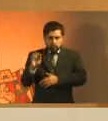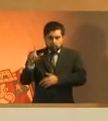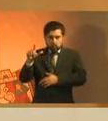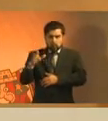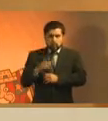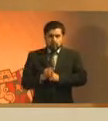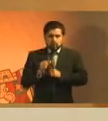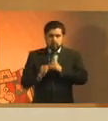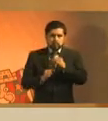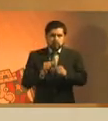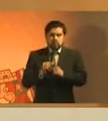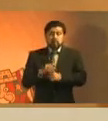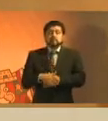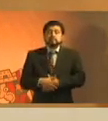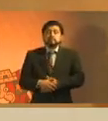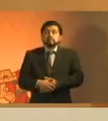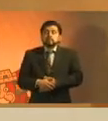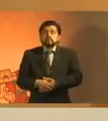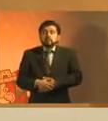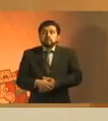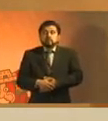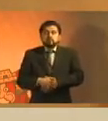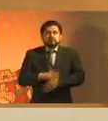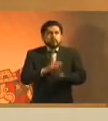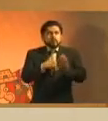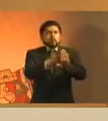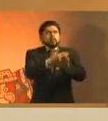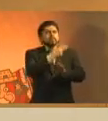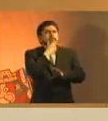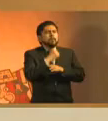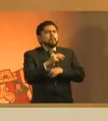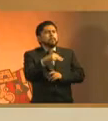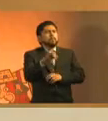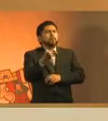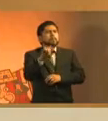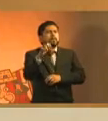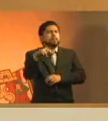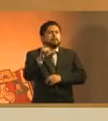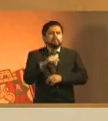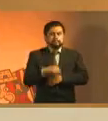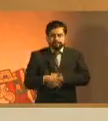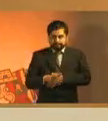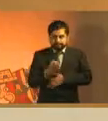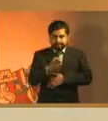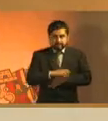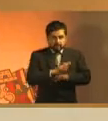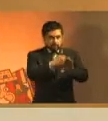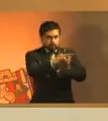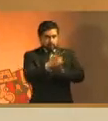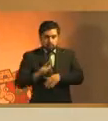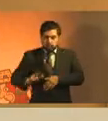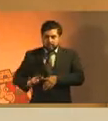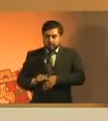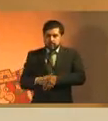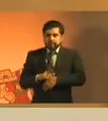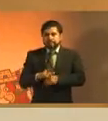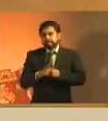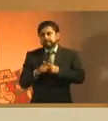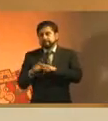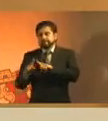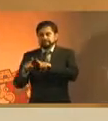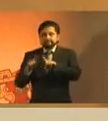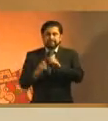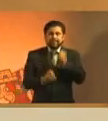contra molina y contra el gobernador y contra los gobernadores